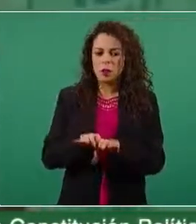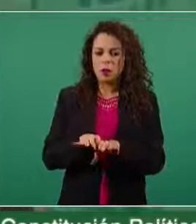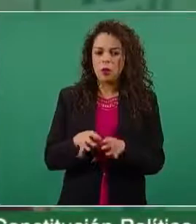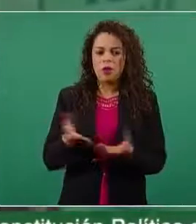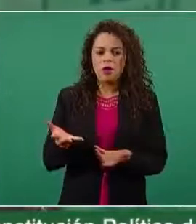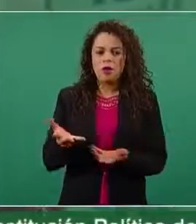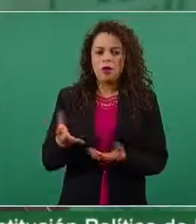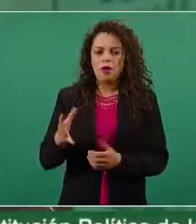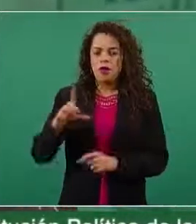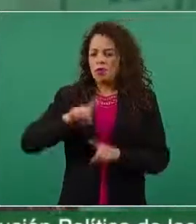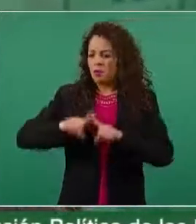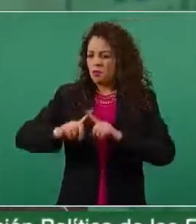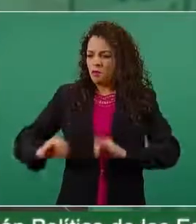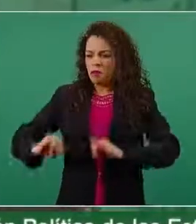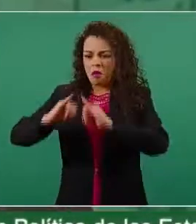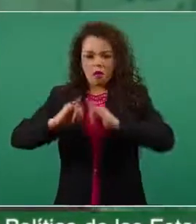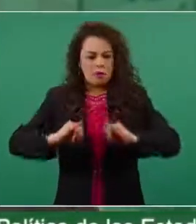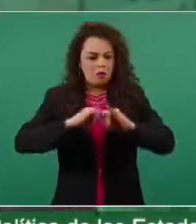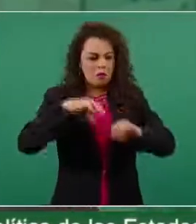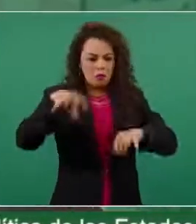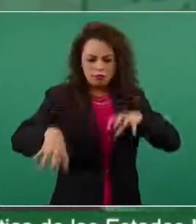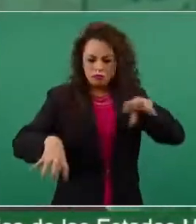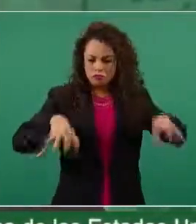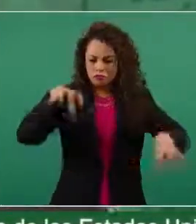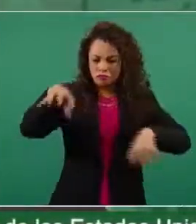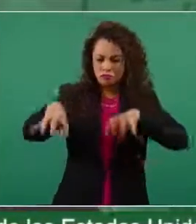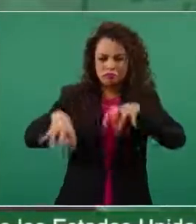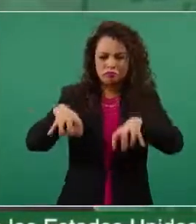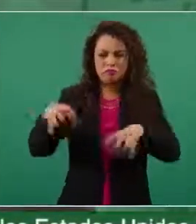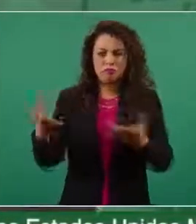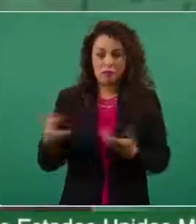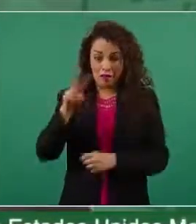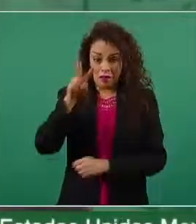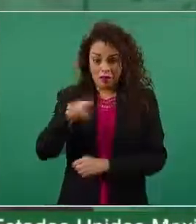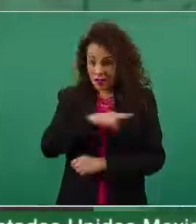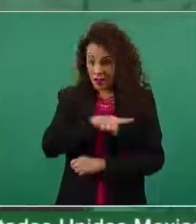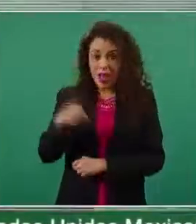todos estos organismos autónomos, la mayoría no hace nada